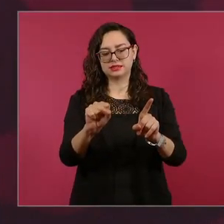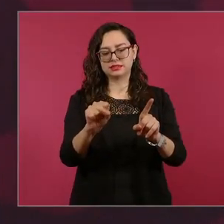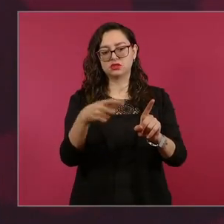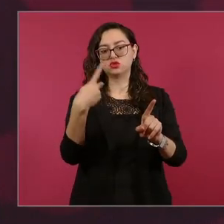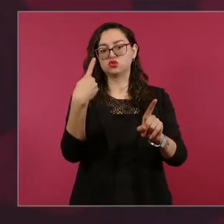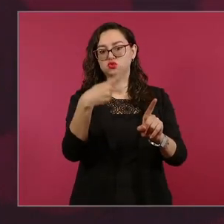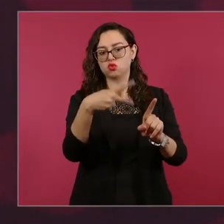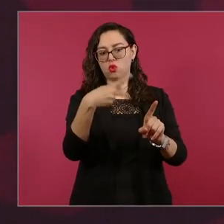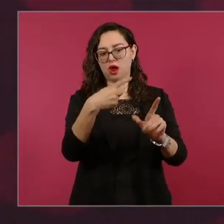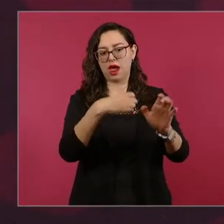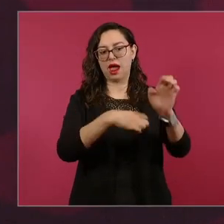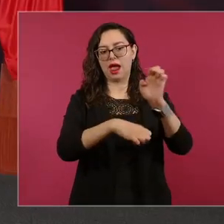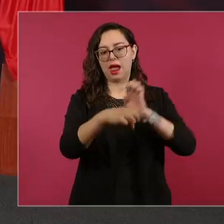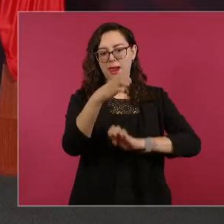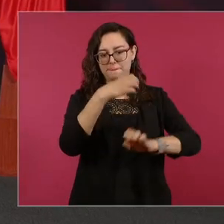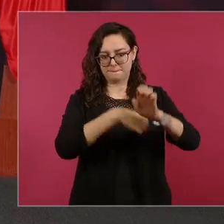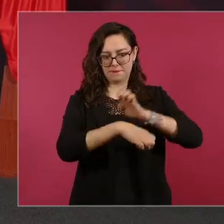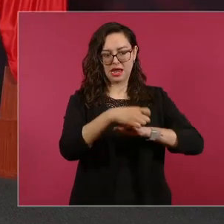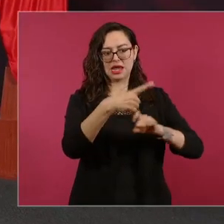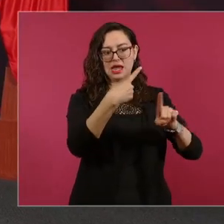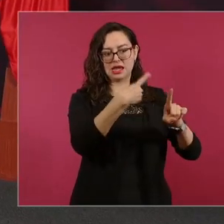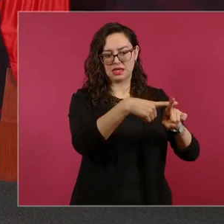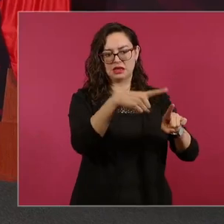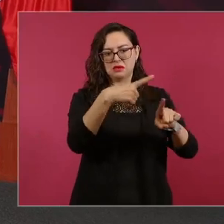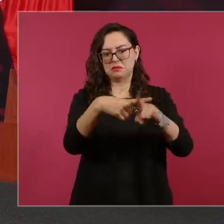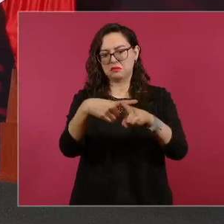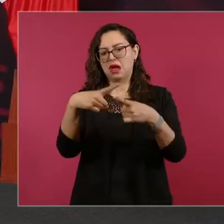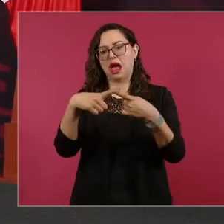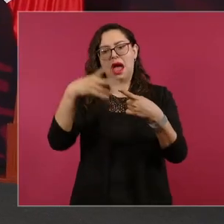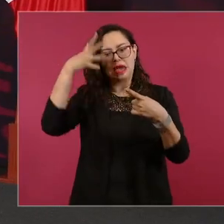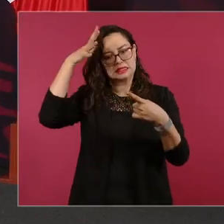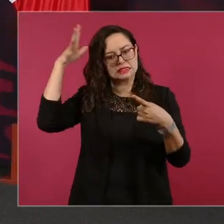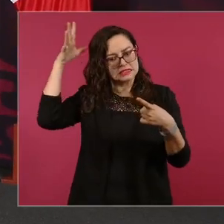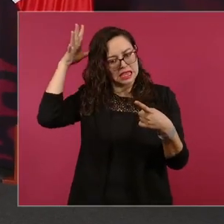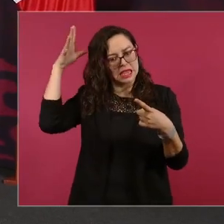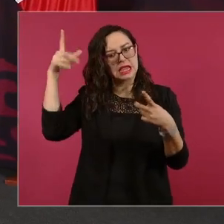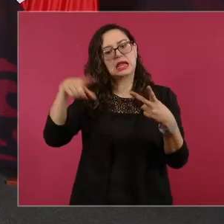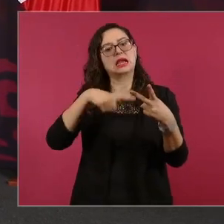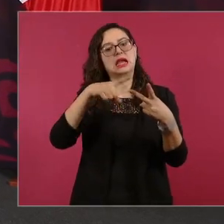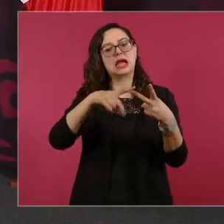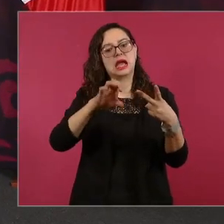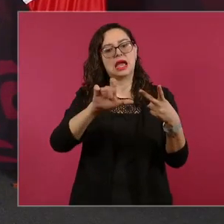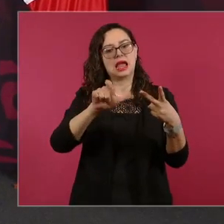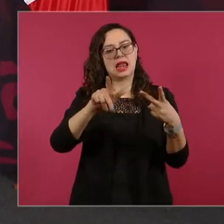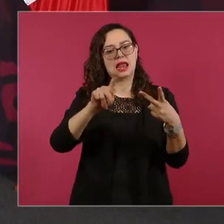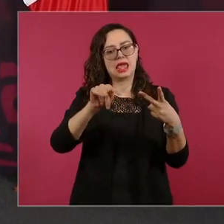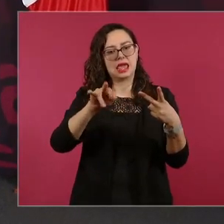como Azteca, como Electra,